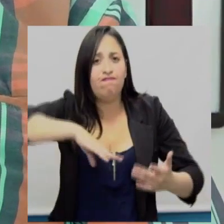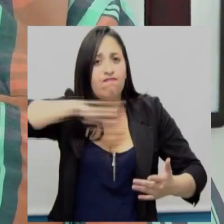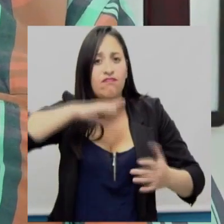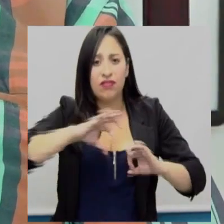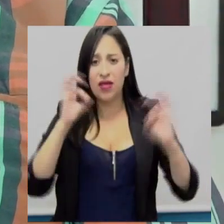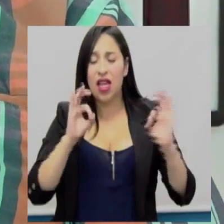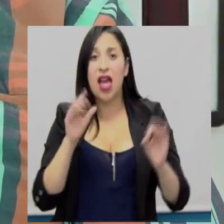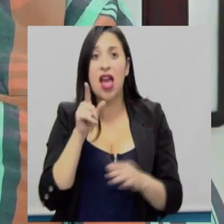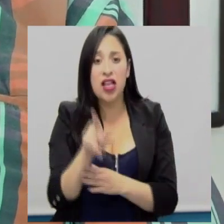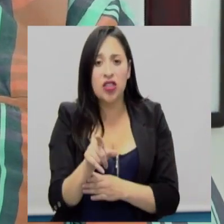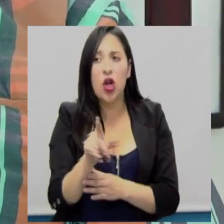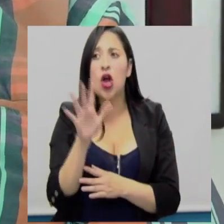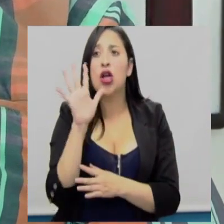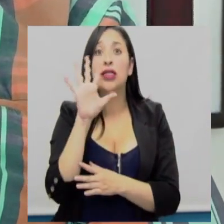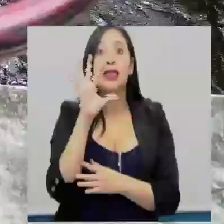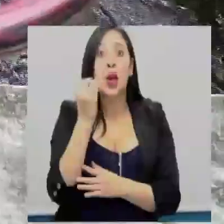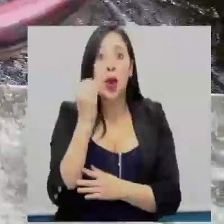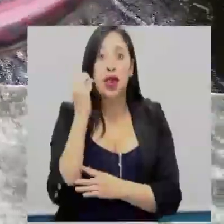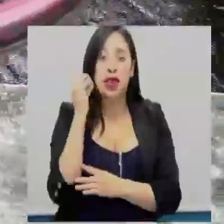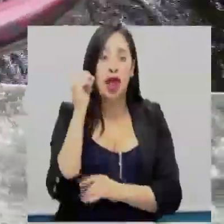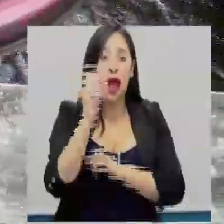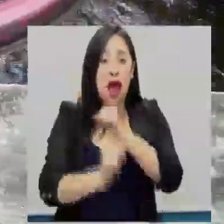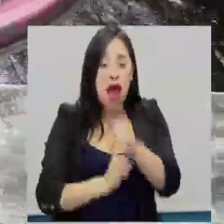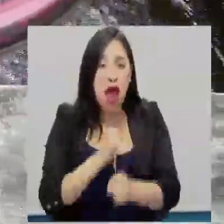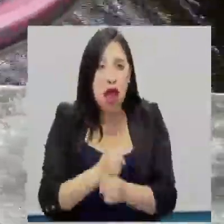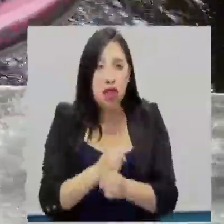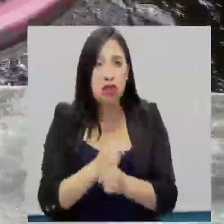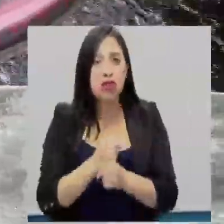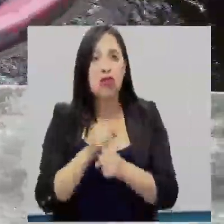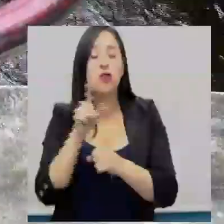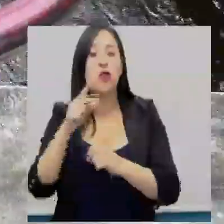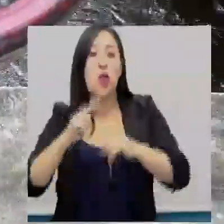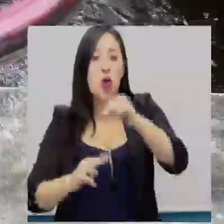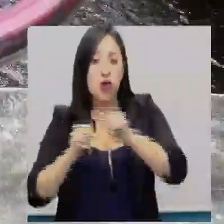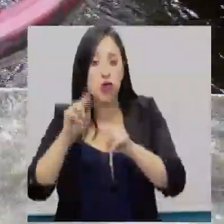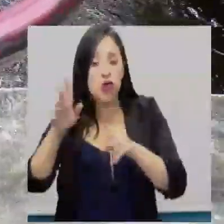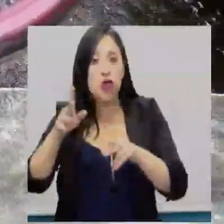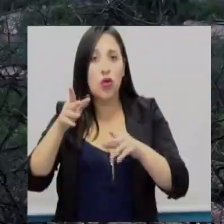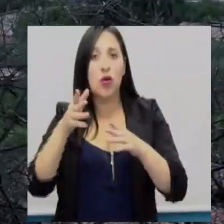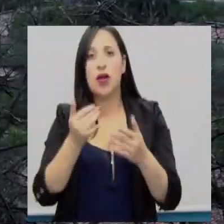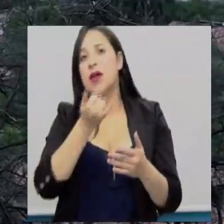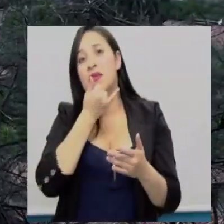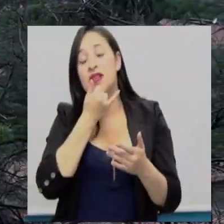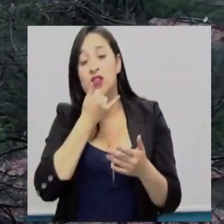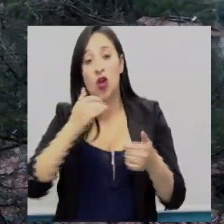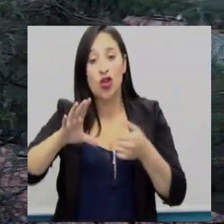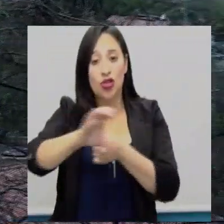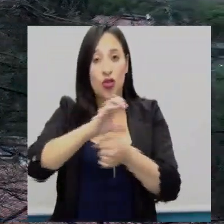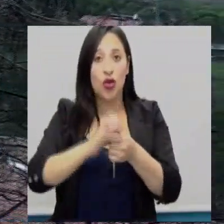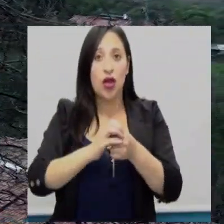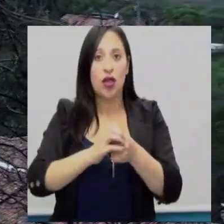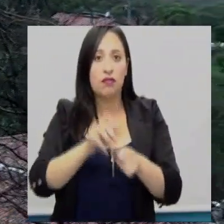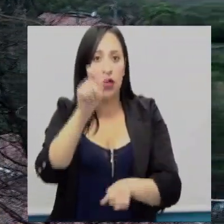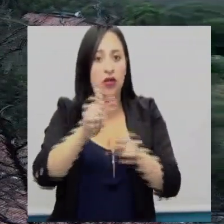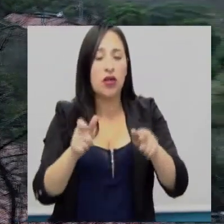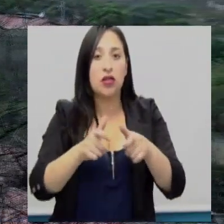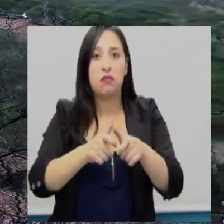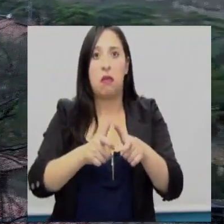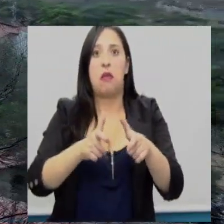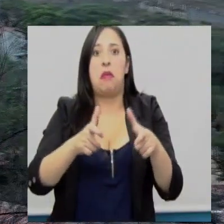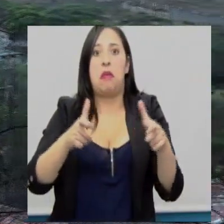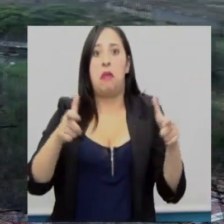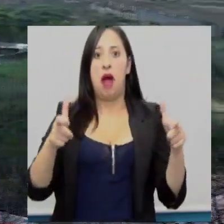desconstruido más de 50 años. Nadie se preocupó porque la ciudad iba creciendo cada